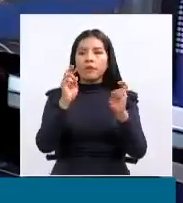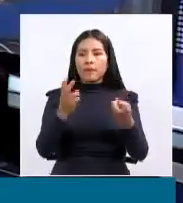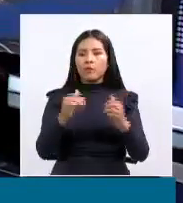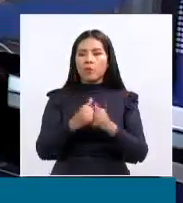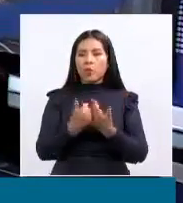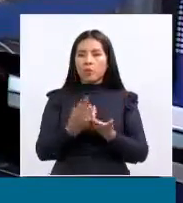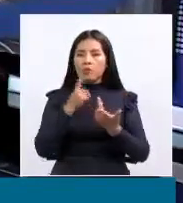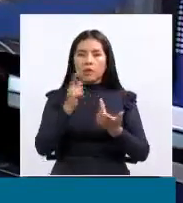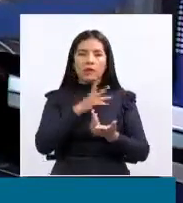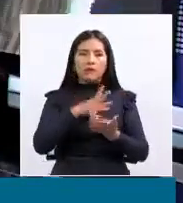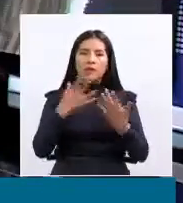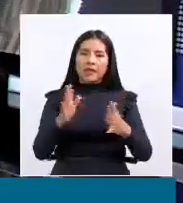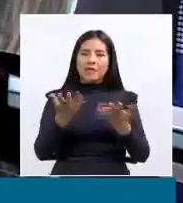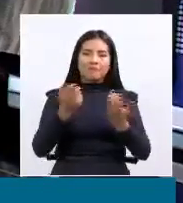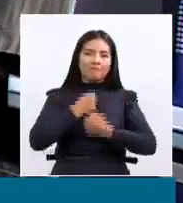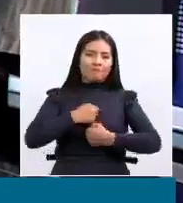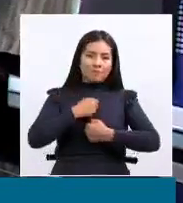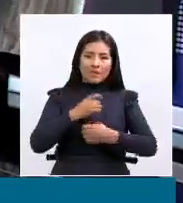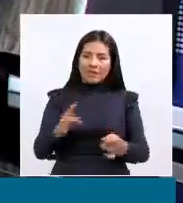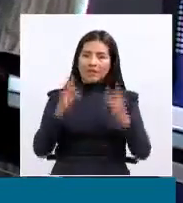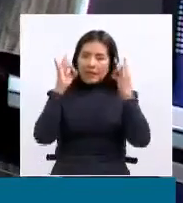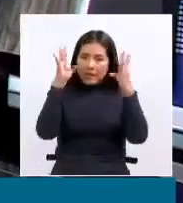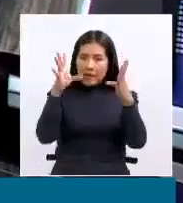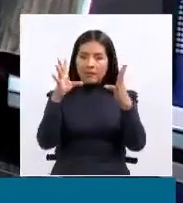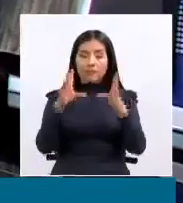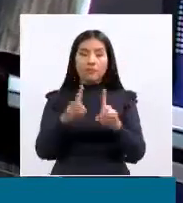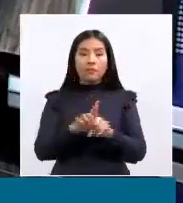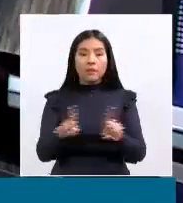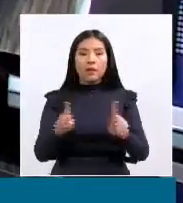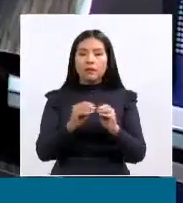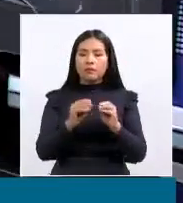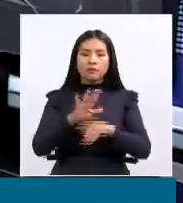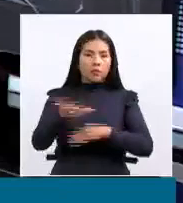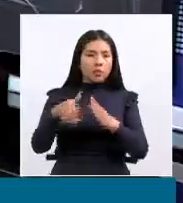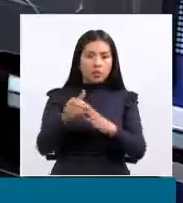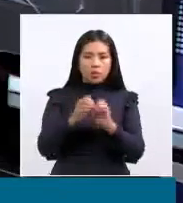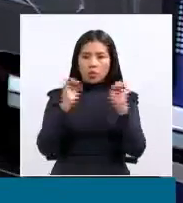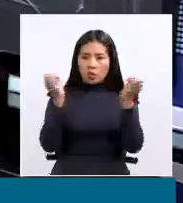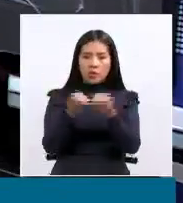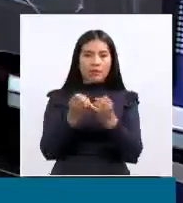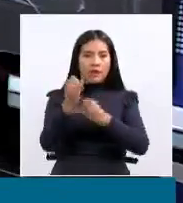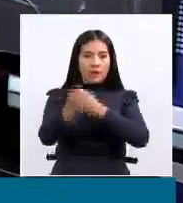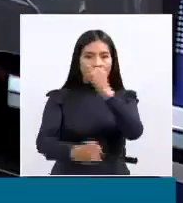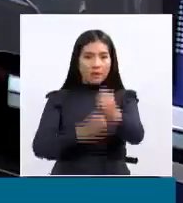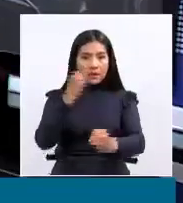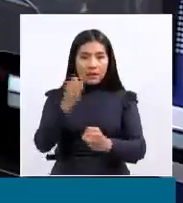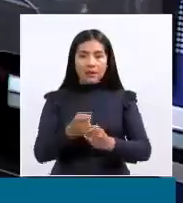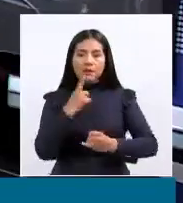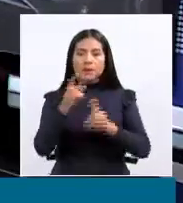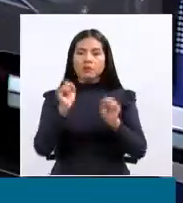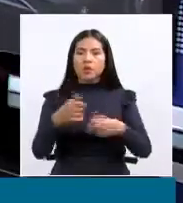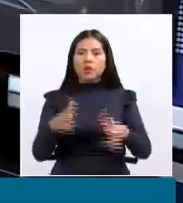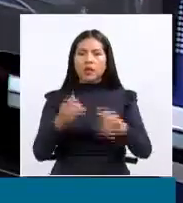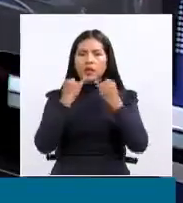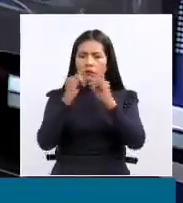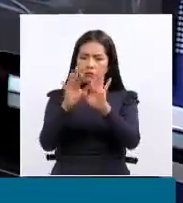de una manera dramática y así es visto por organismos internacionales que han